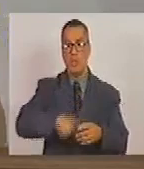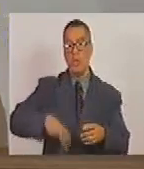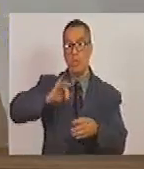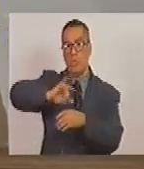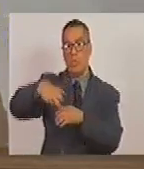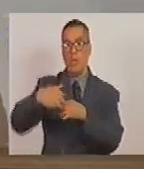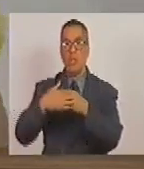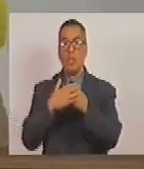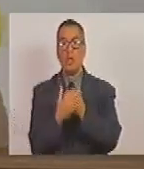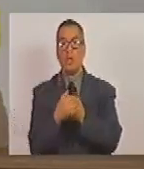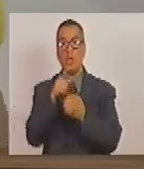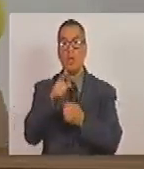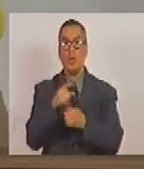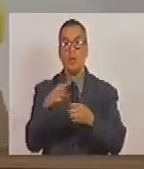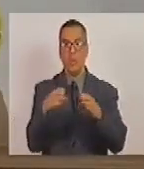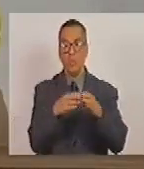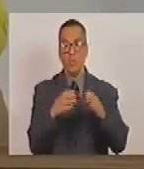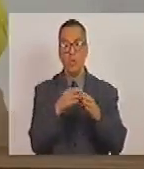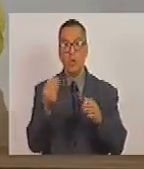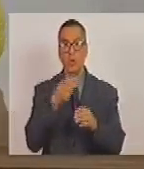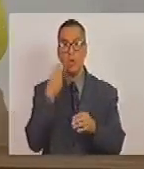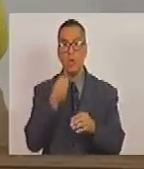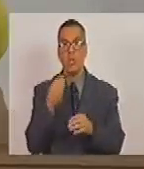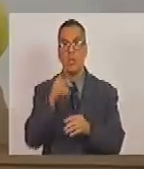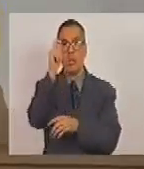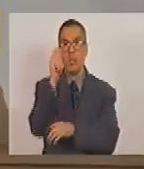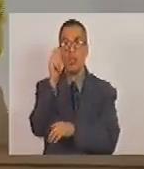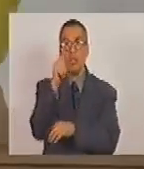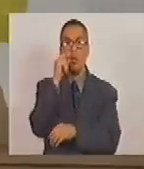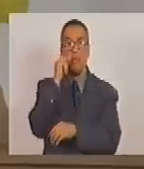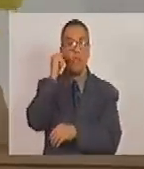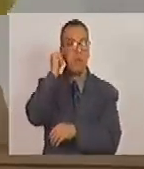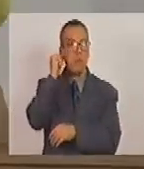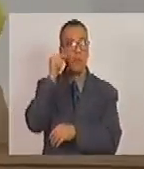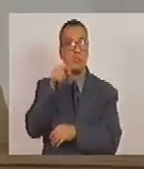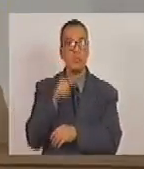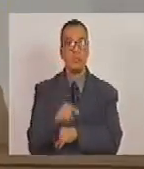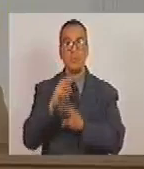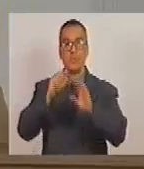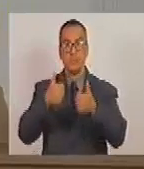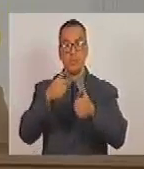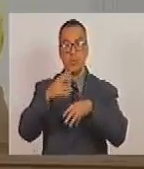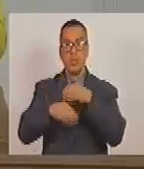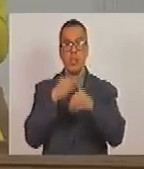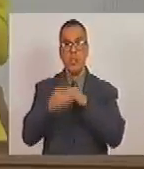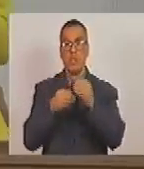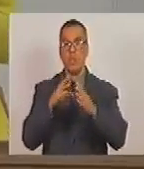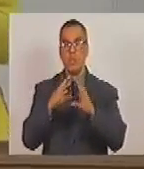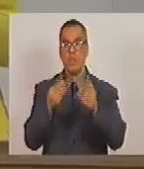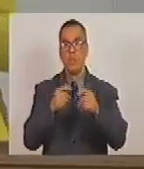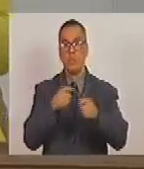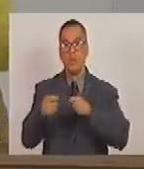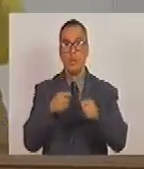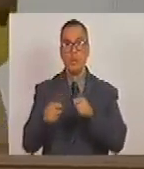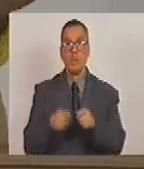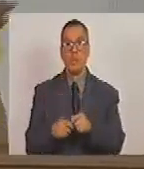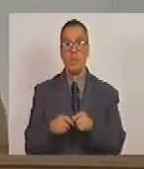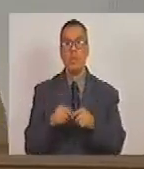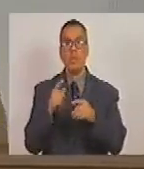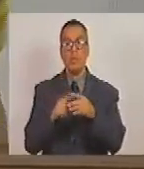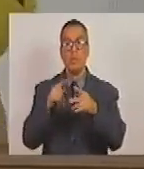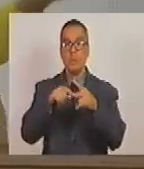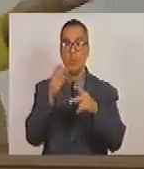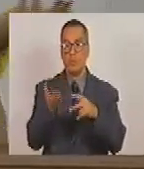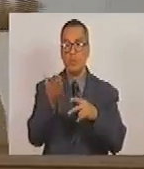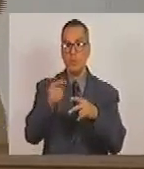Jorge Rodríguez un equipo de jóvenes diputados y diputadas que iniciamos a hacer una serie de actividades. Y resalto